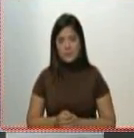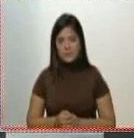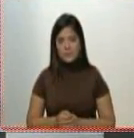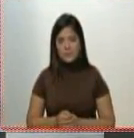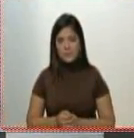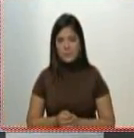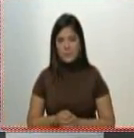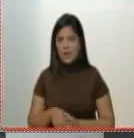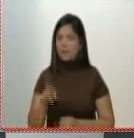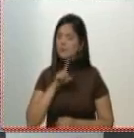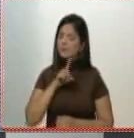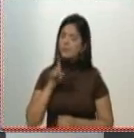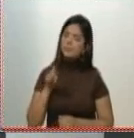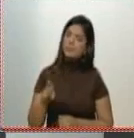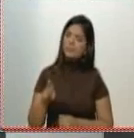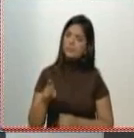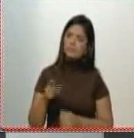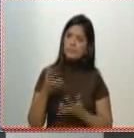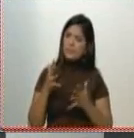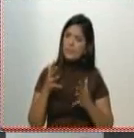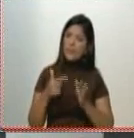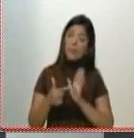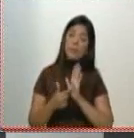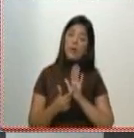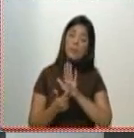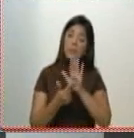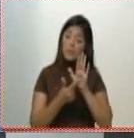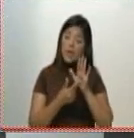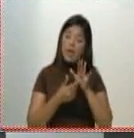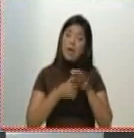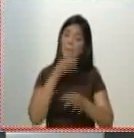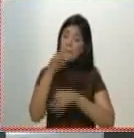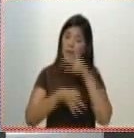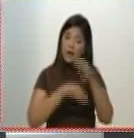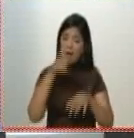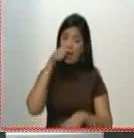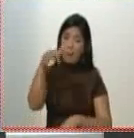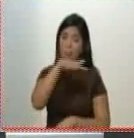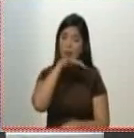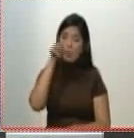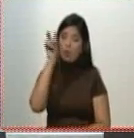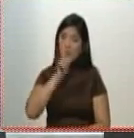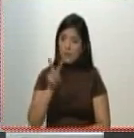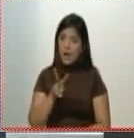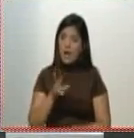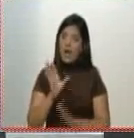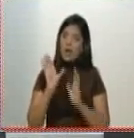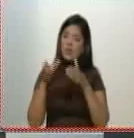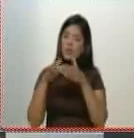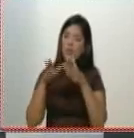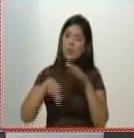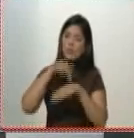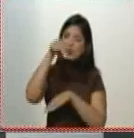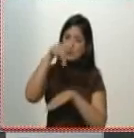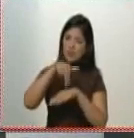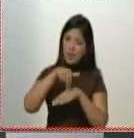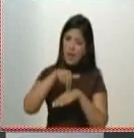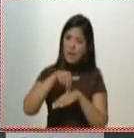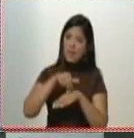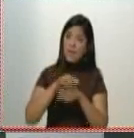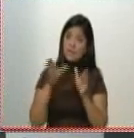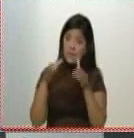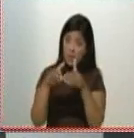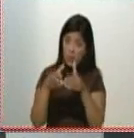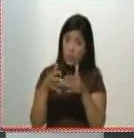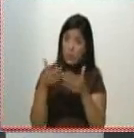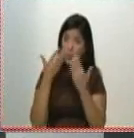Engelbert, un poco para ilustrar al pueblo de Venezuela, la selección nacional, esta generación de